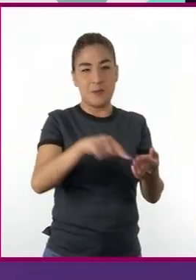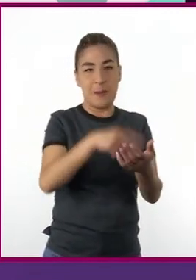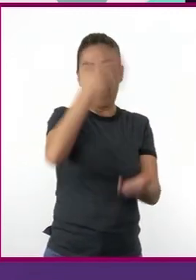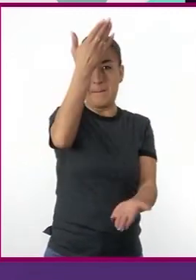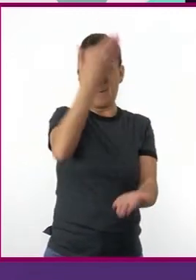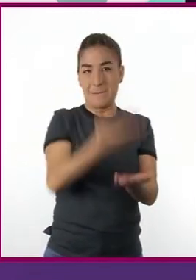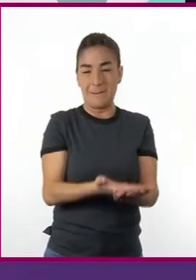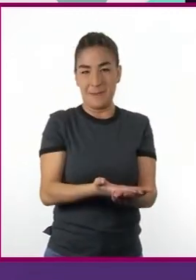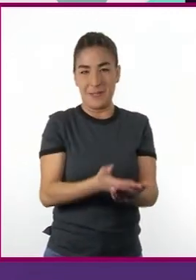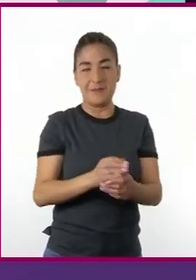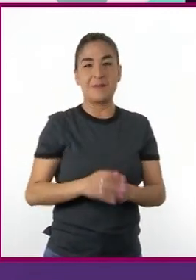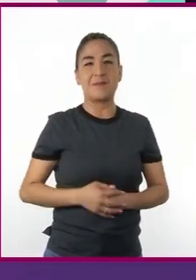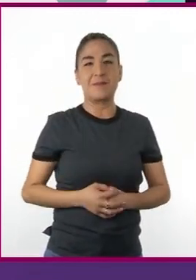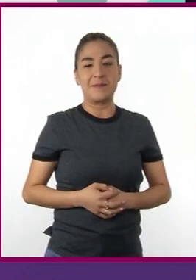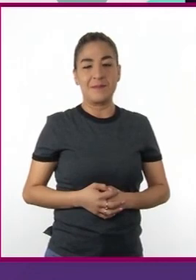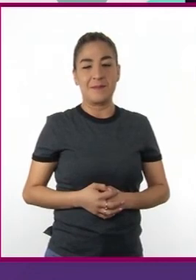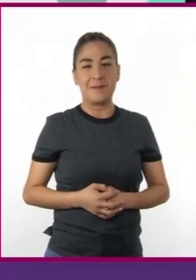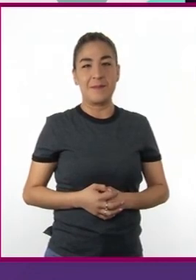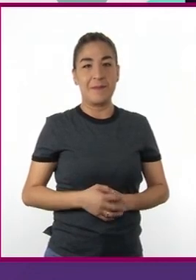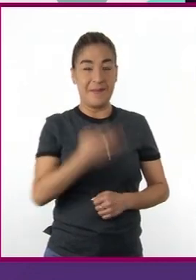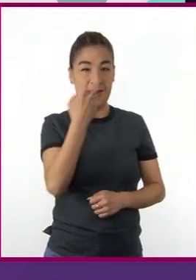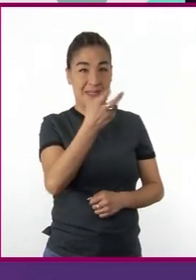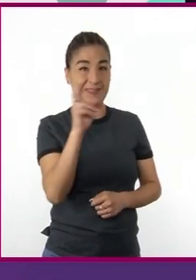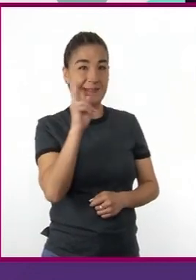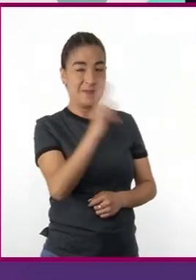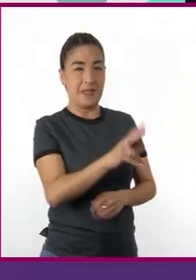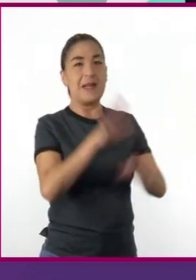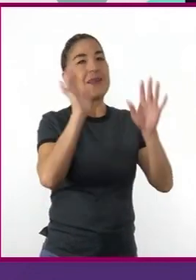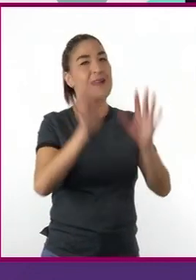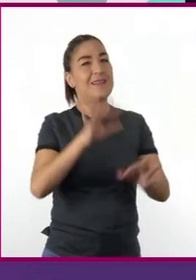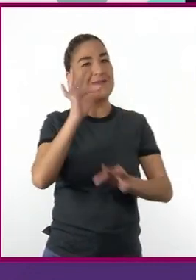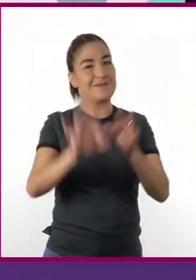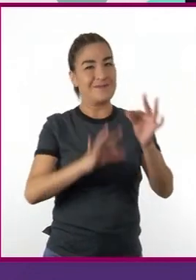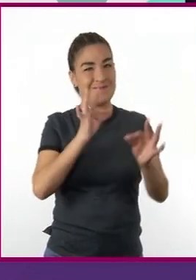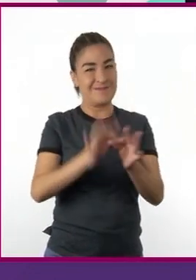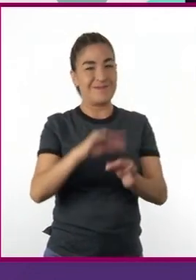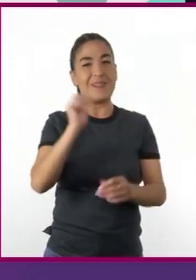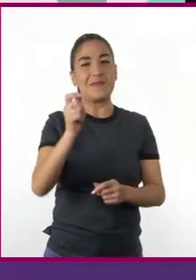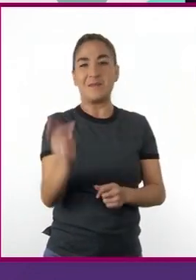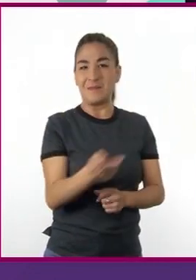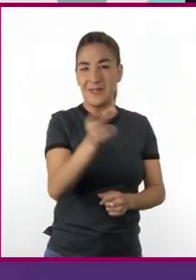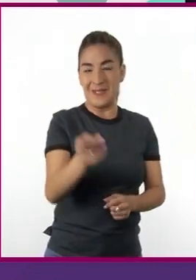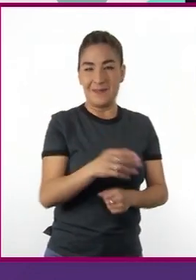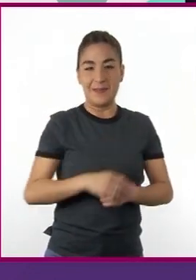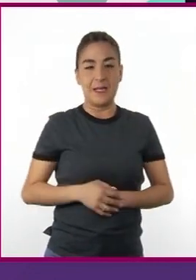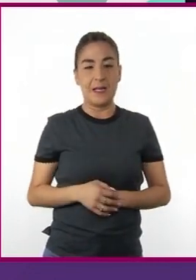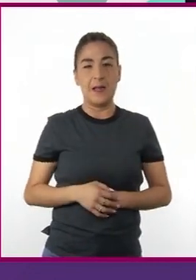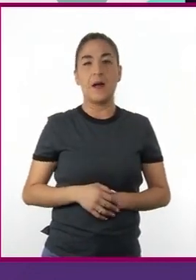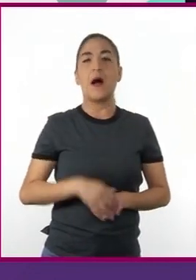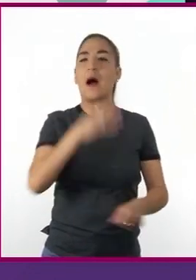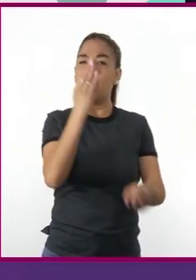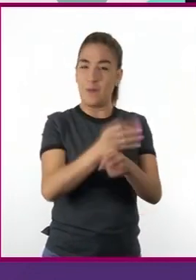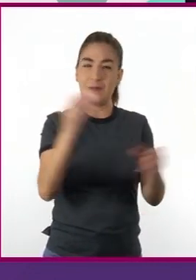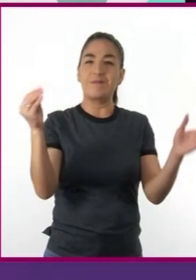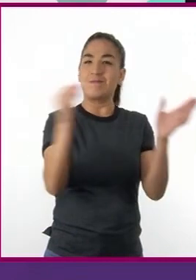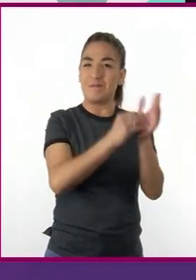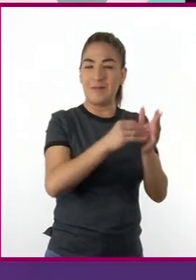suelo. Con lo visto, ya resolvimos ambas preguntas. Vamos a escribir los